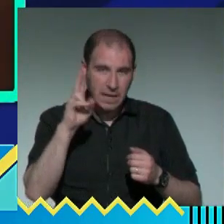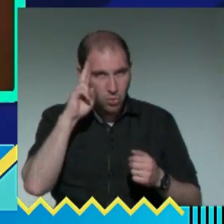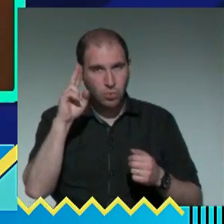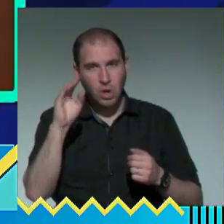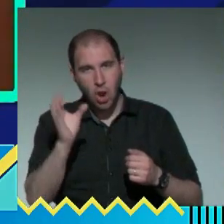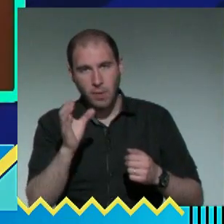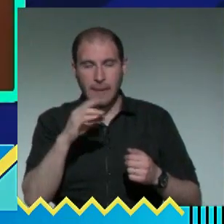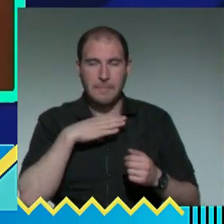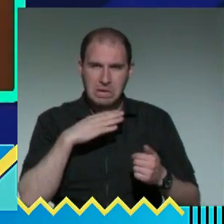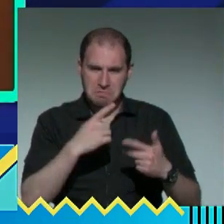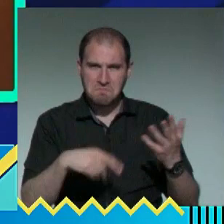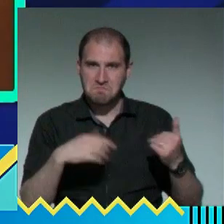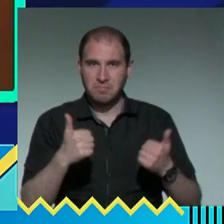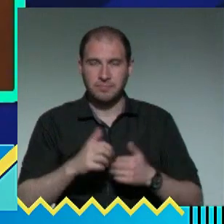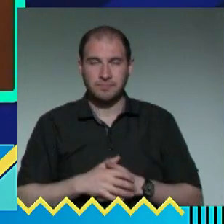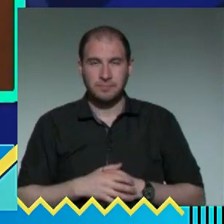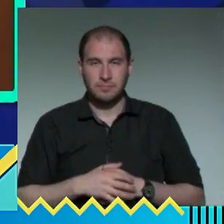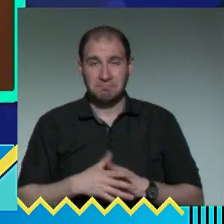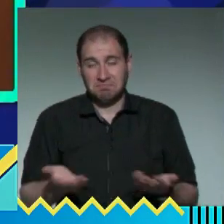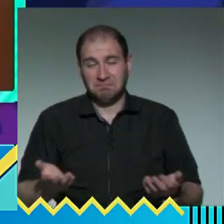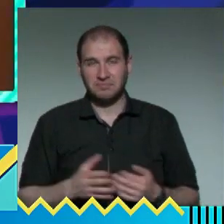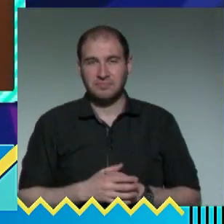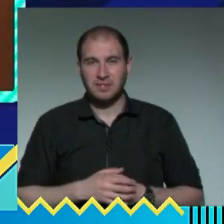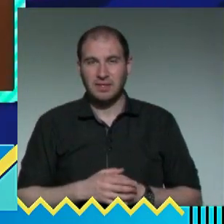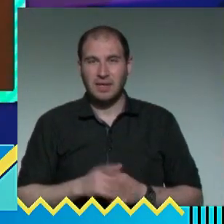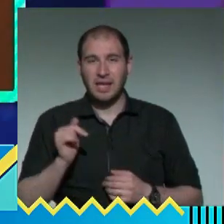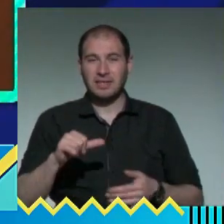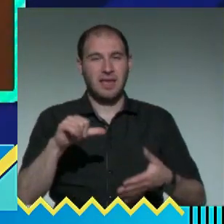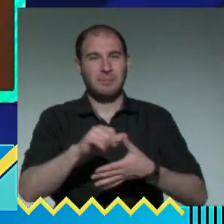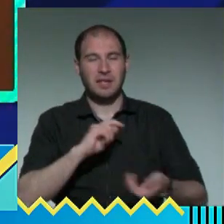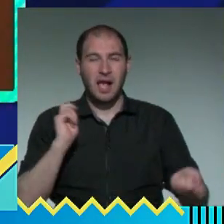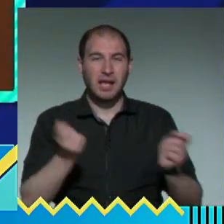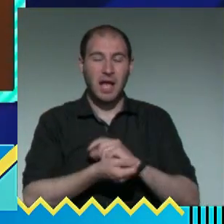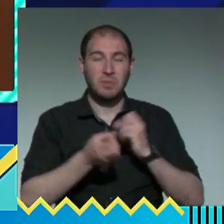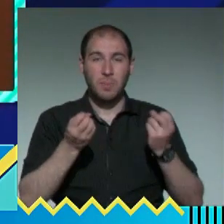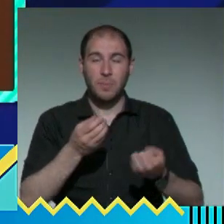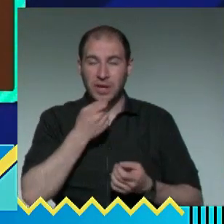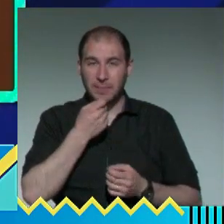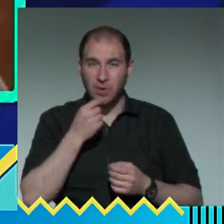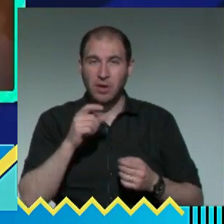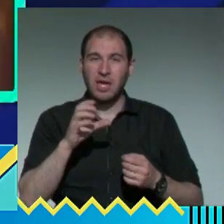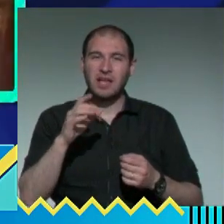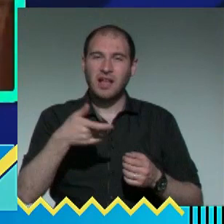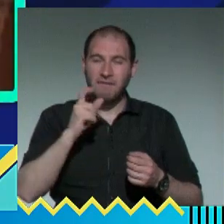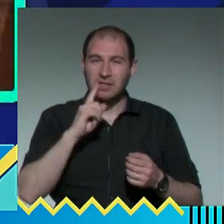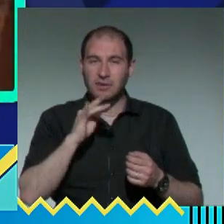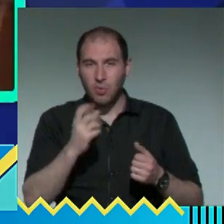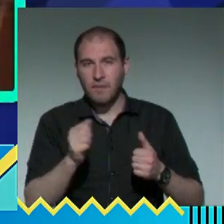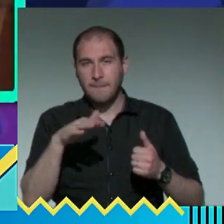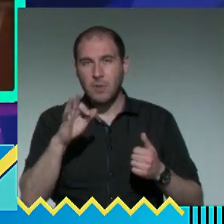en México. Y nada, fueron un cambio a nivel Latinoamérica porque, por ejemplo, bandas como Café Tacuba,